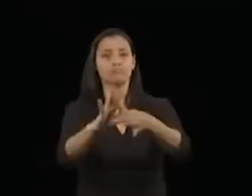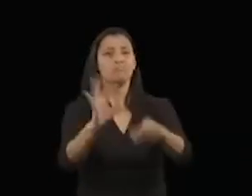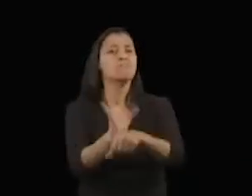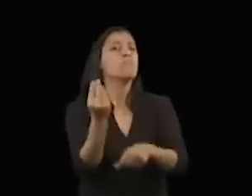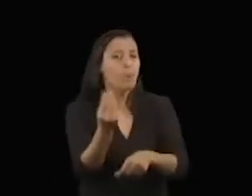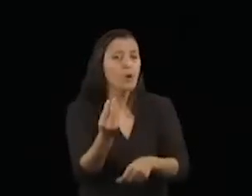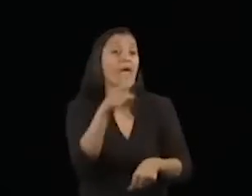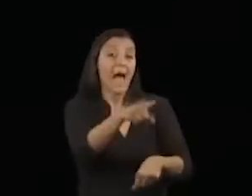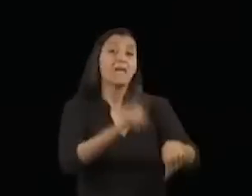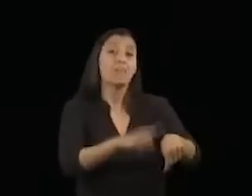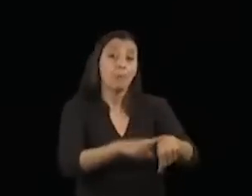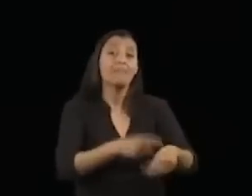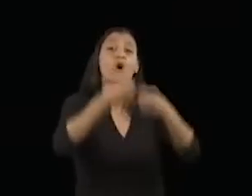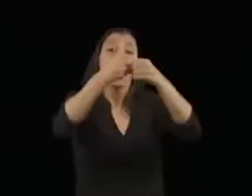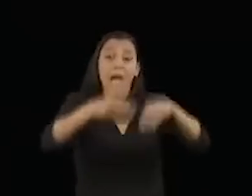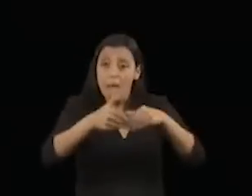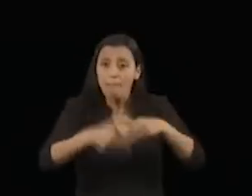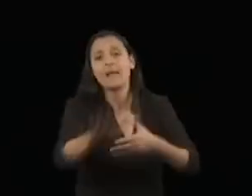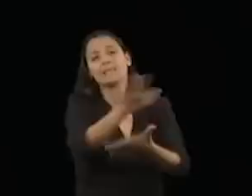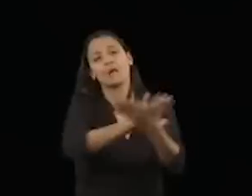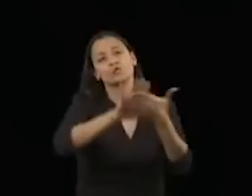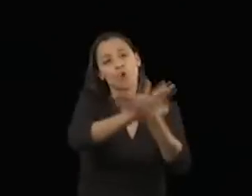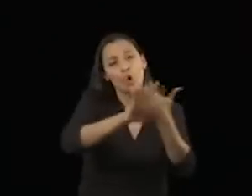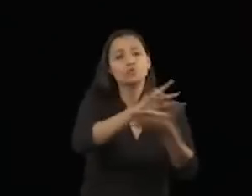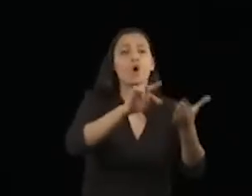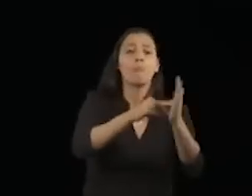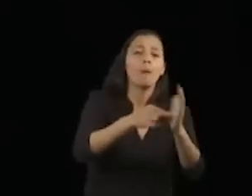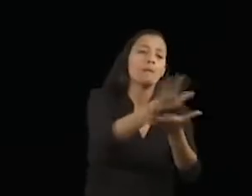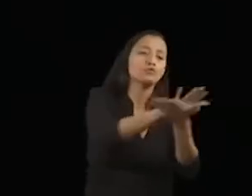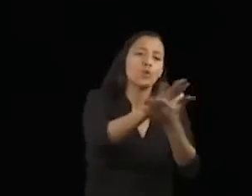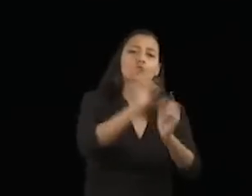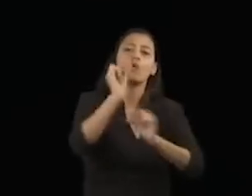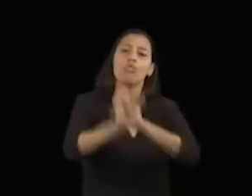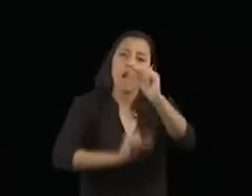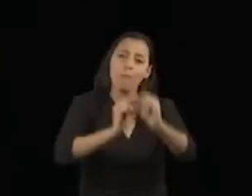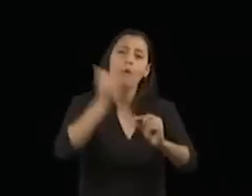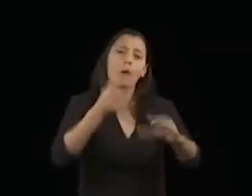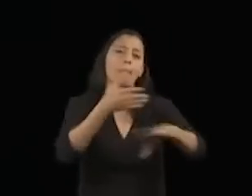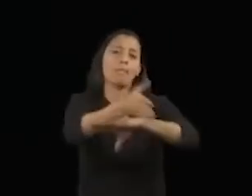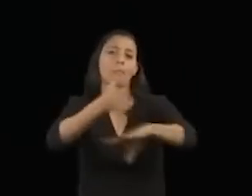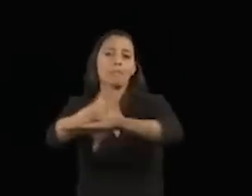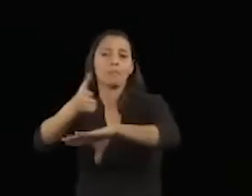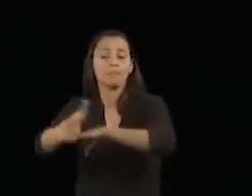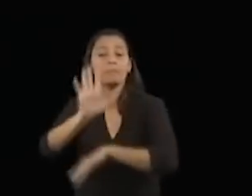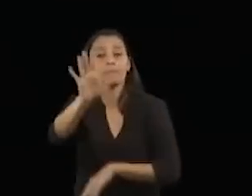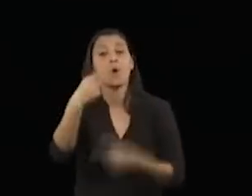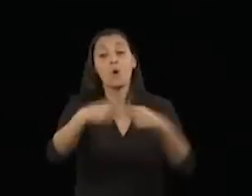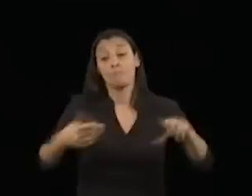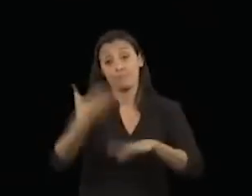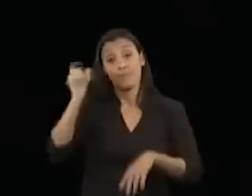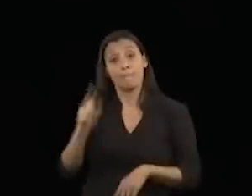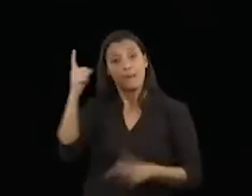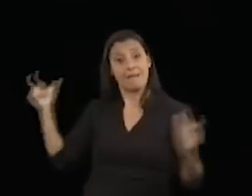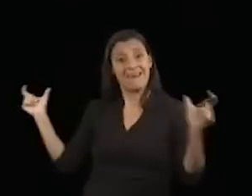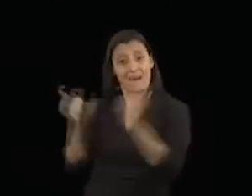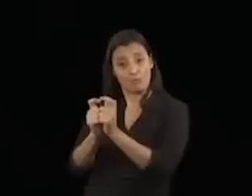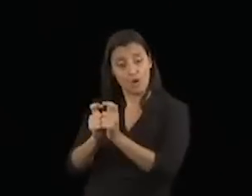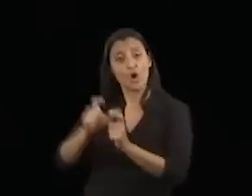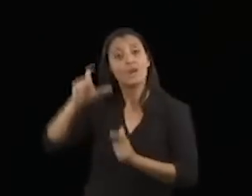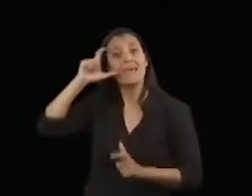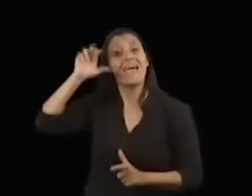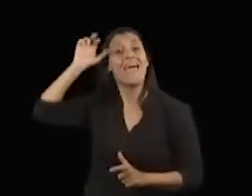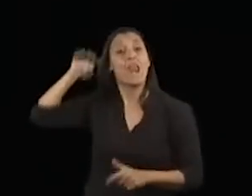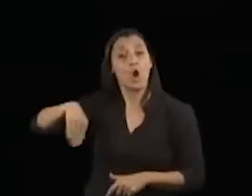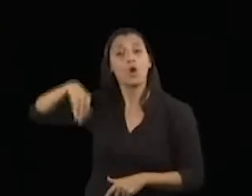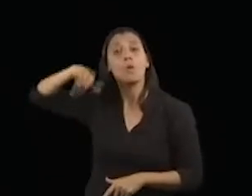resolver problemas. Es más, miren, hay una cosa cuando tuvimos la primera reunión con Elon Musk y que